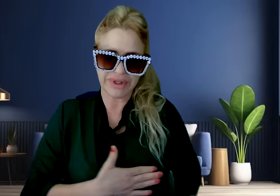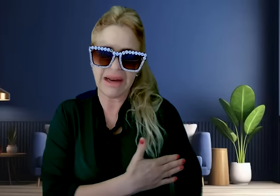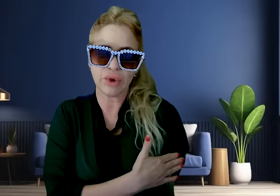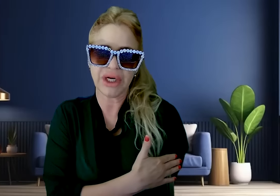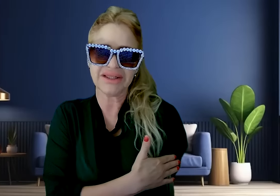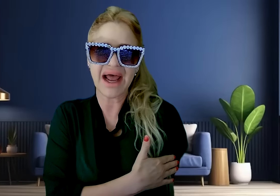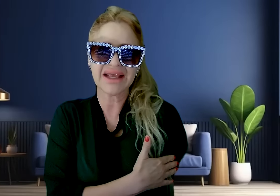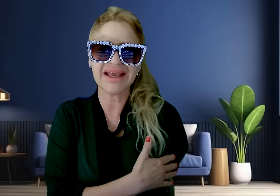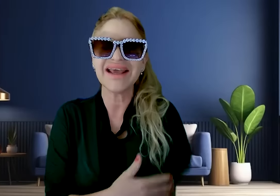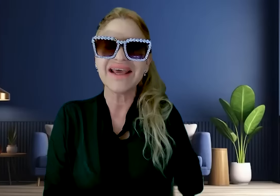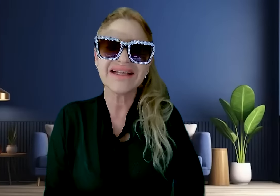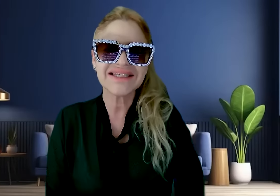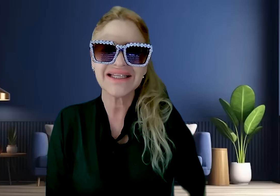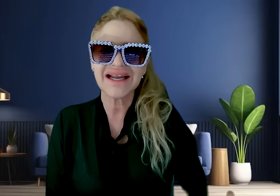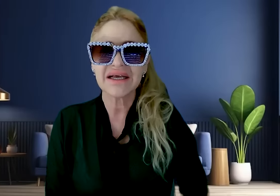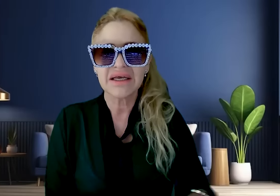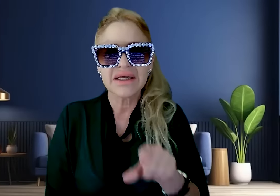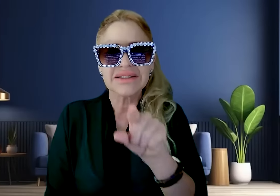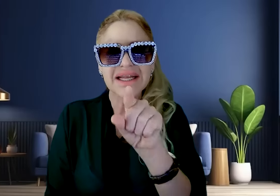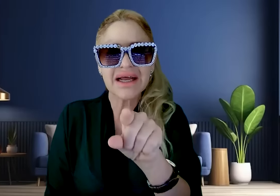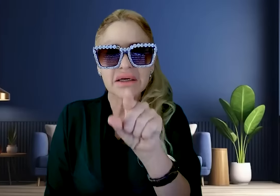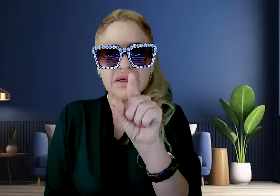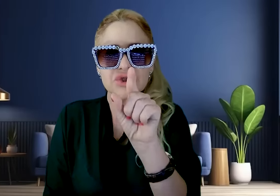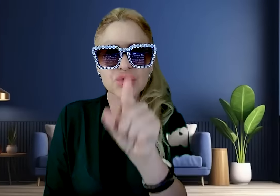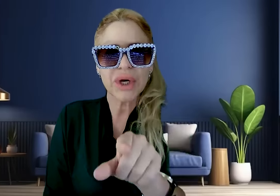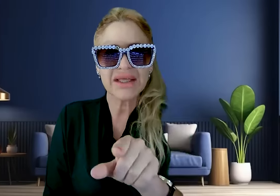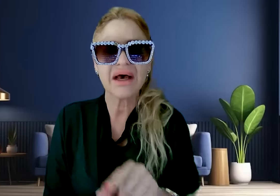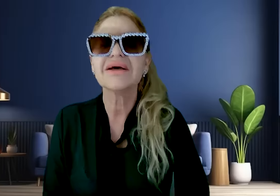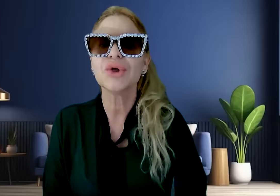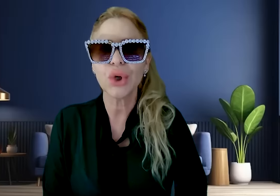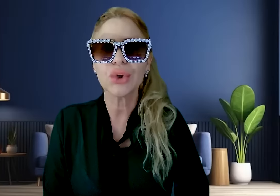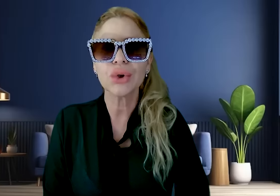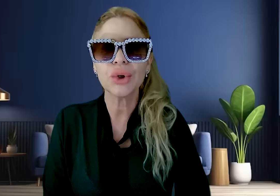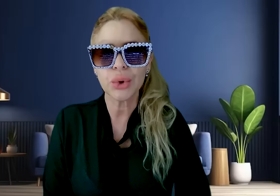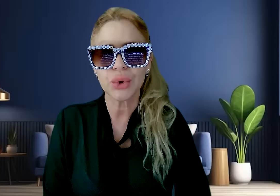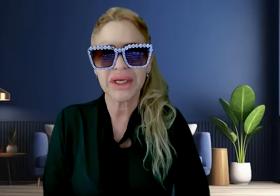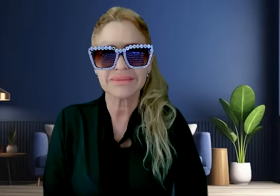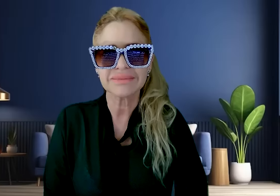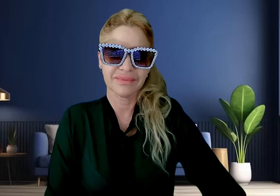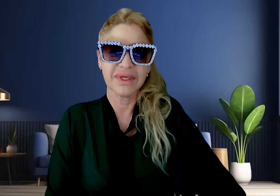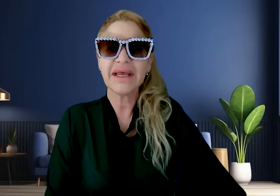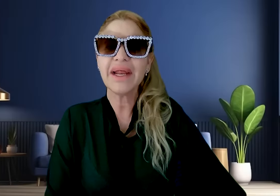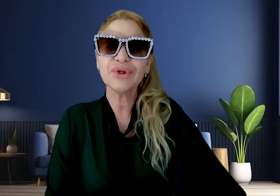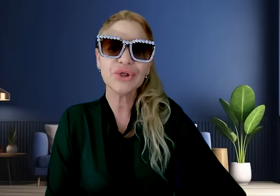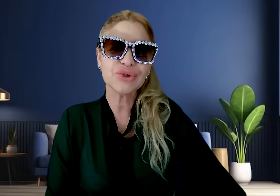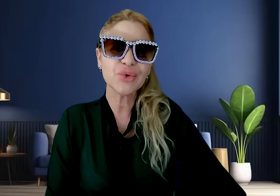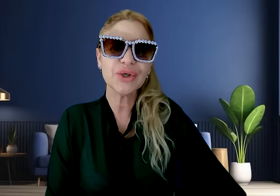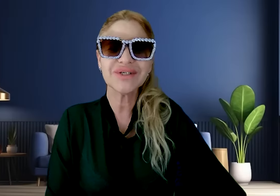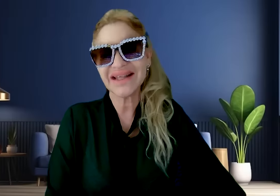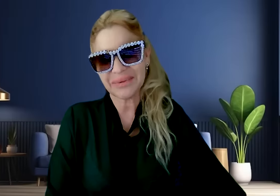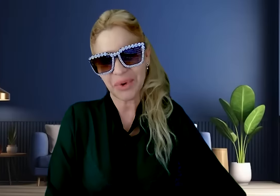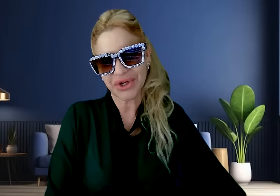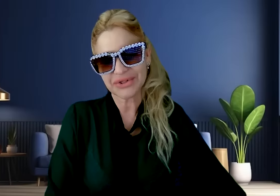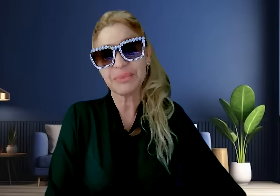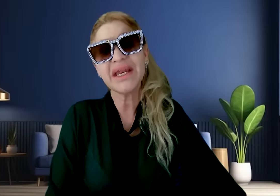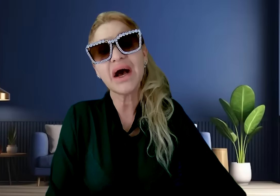cuando se meten la mano en el traje, etcétera, serán su caída, no lo duden. Y hablando de oscuros y